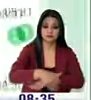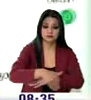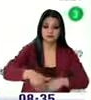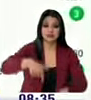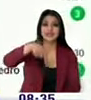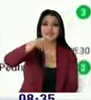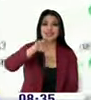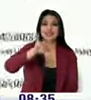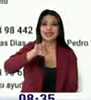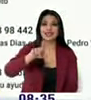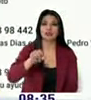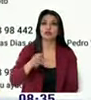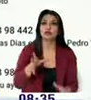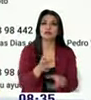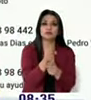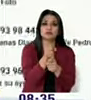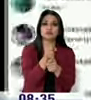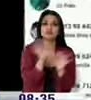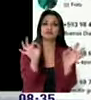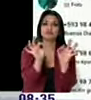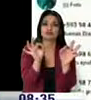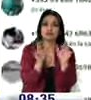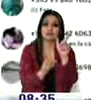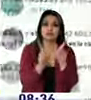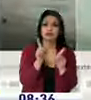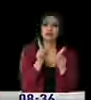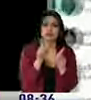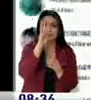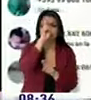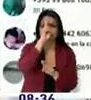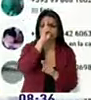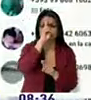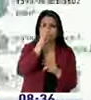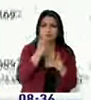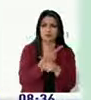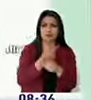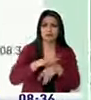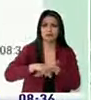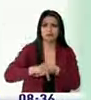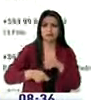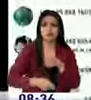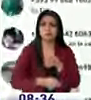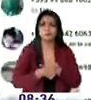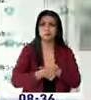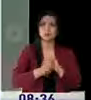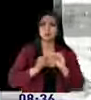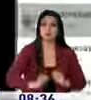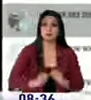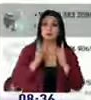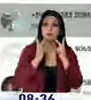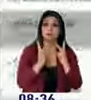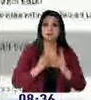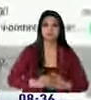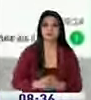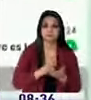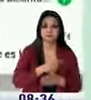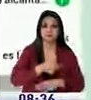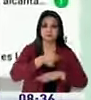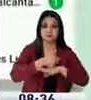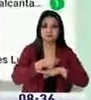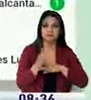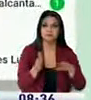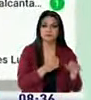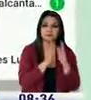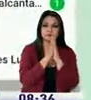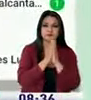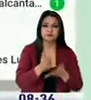Quijano, sin seguridad, los delincuentes y gente de mal vivir hacen de las suyas. Ahí estamos viendo, autoridades, por favor.